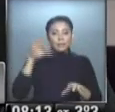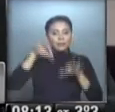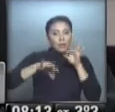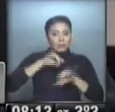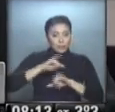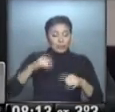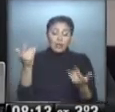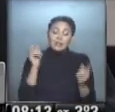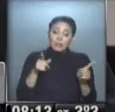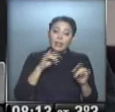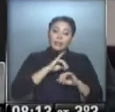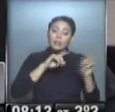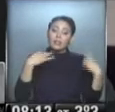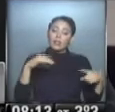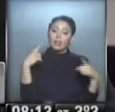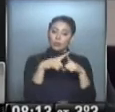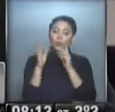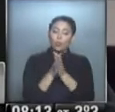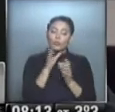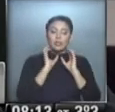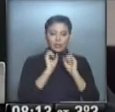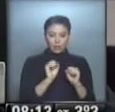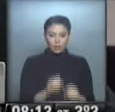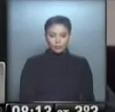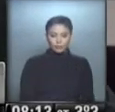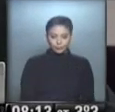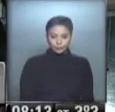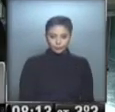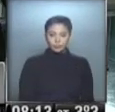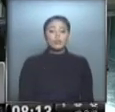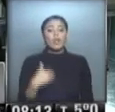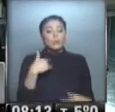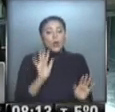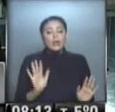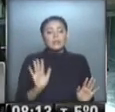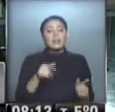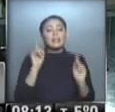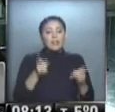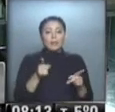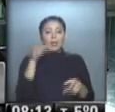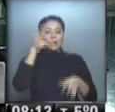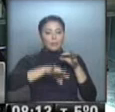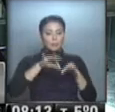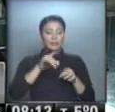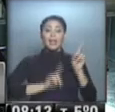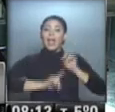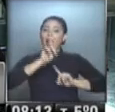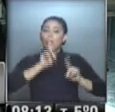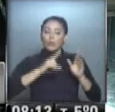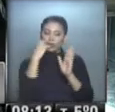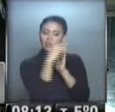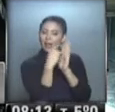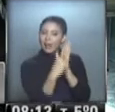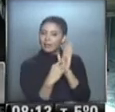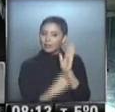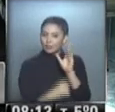electoral, ese también es un tema para discutirlo con el secretario. Y quizás sea porque se mete en la campaña electoral que algunos artículos